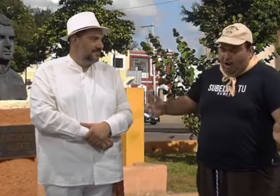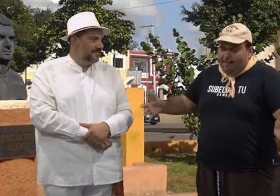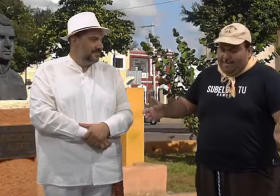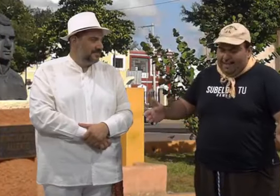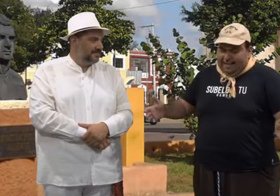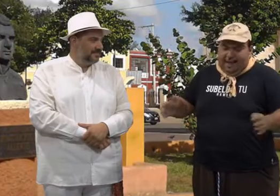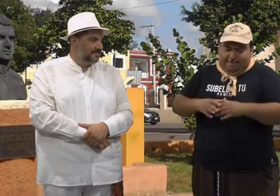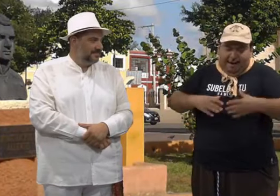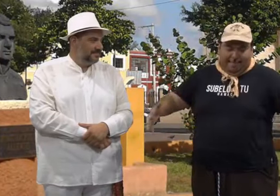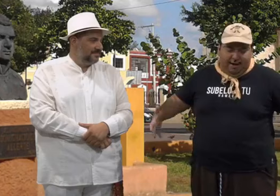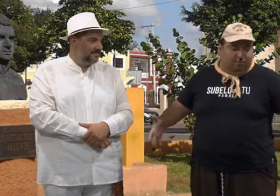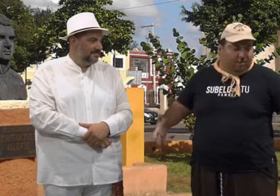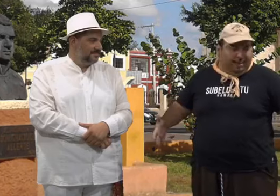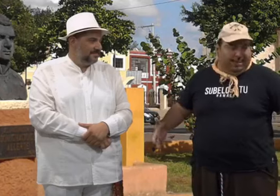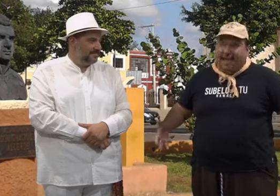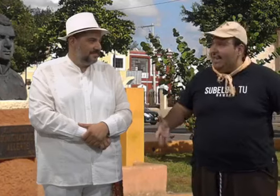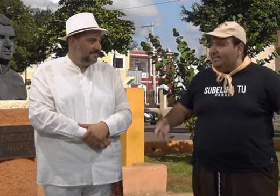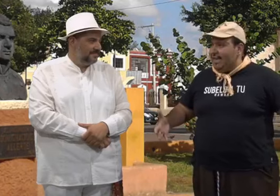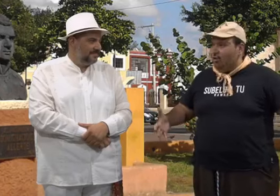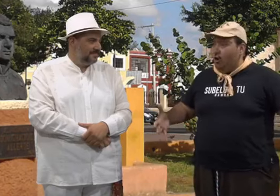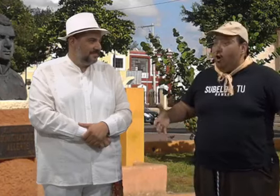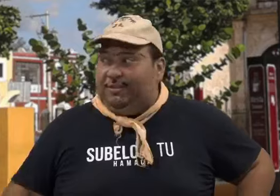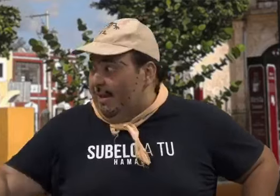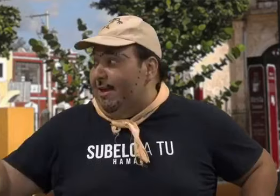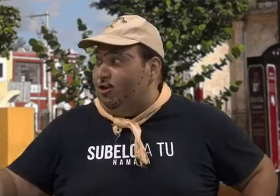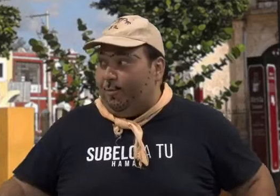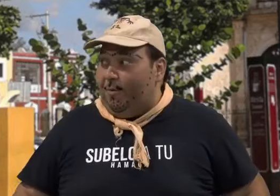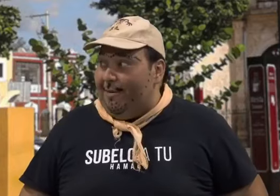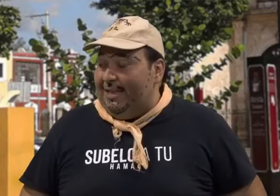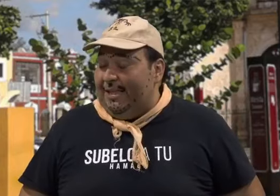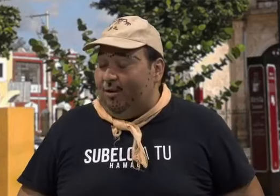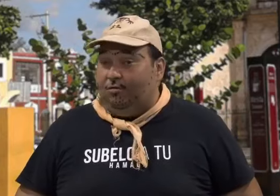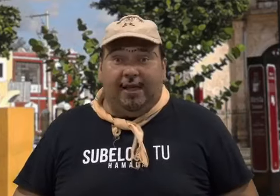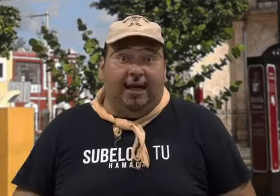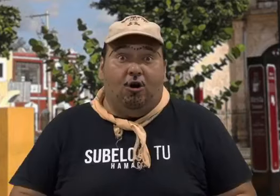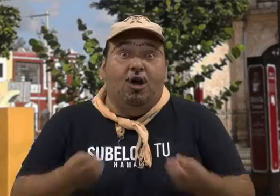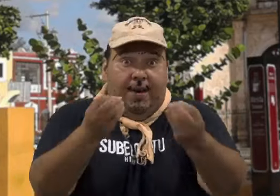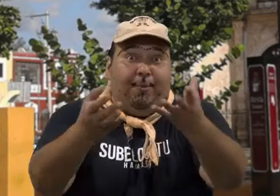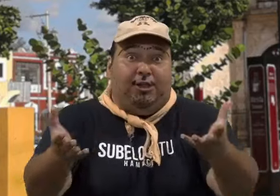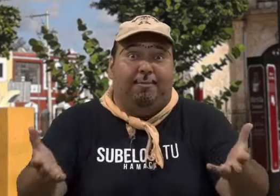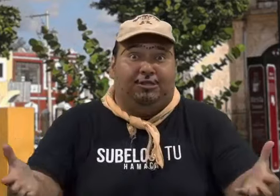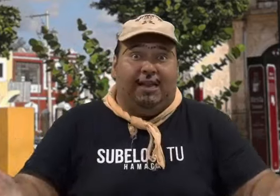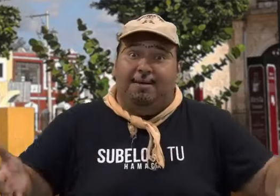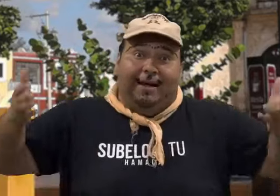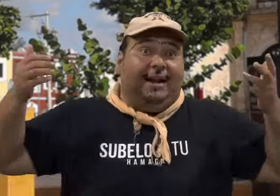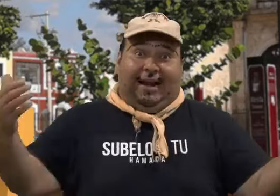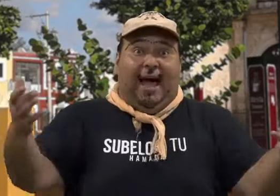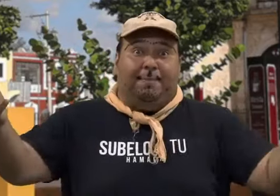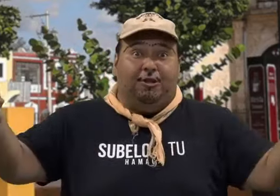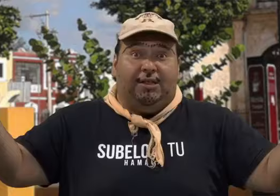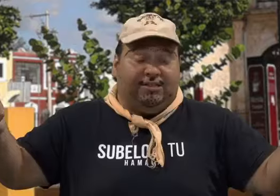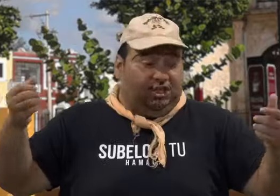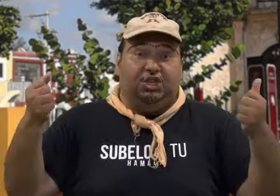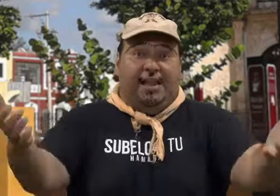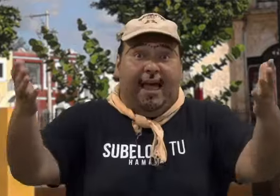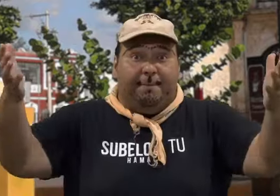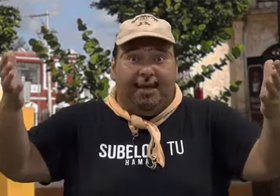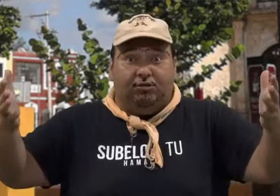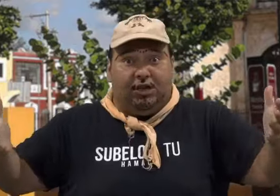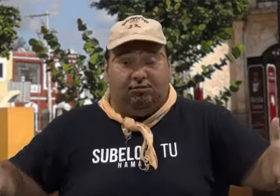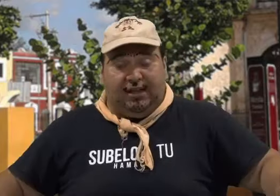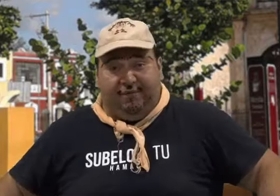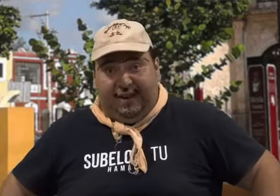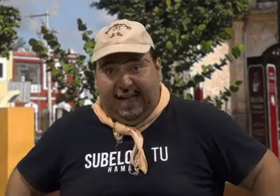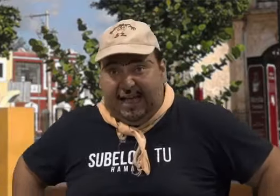ojo, porque obviamente al ver menos movilidad en el centro, pues hay menos probabilidad de contagio y podemos salir más rápido de este